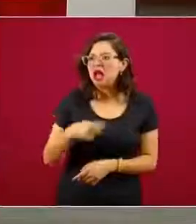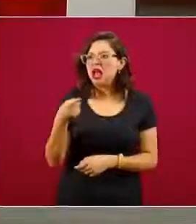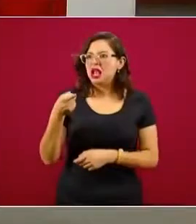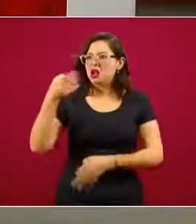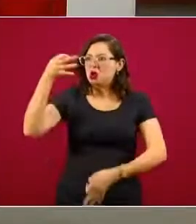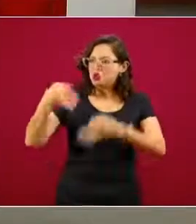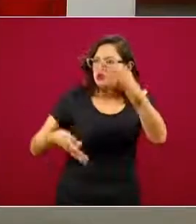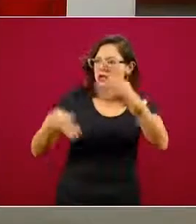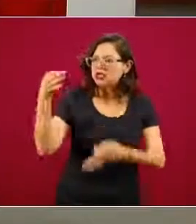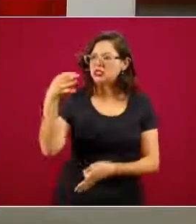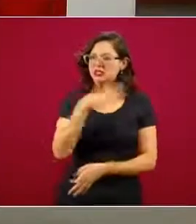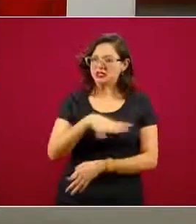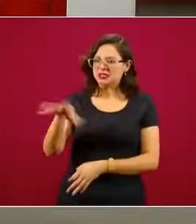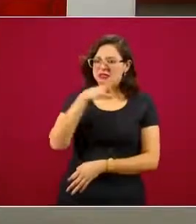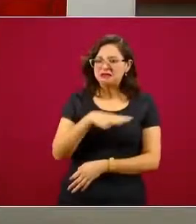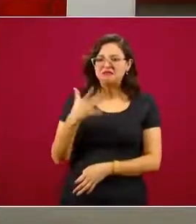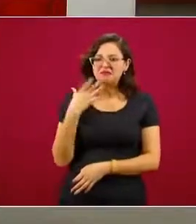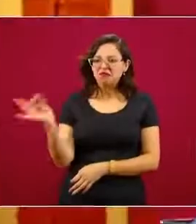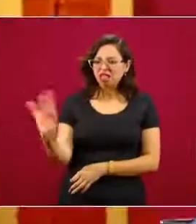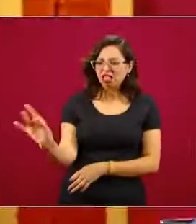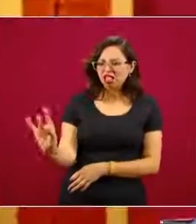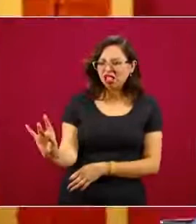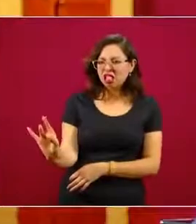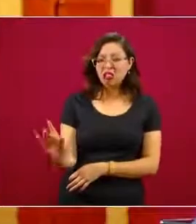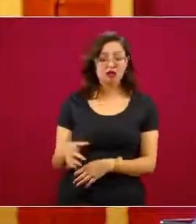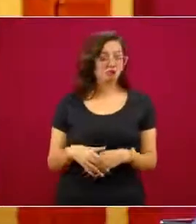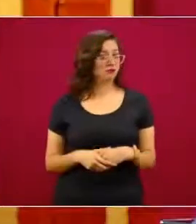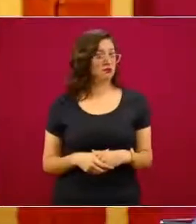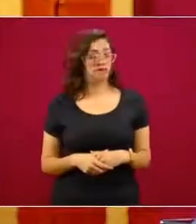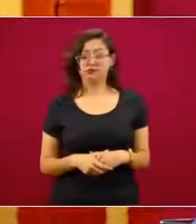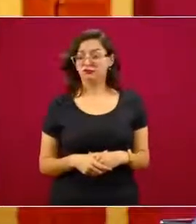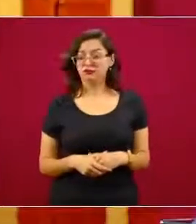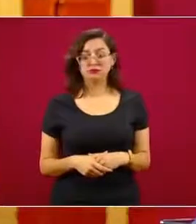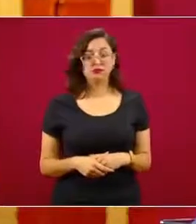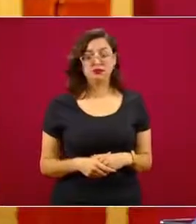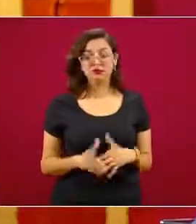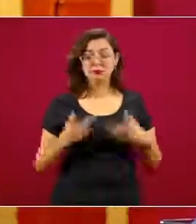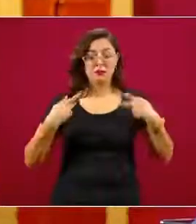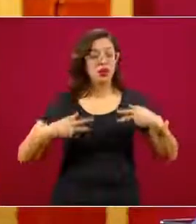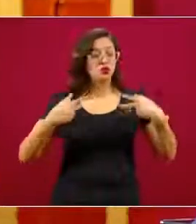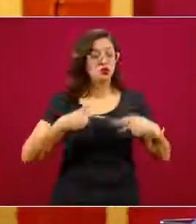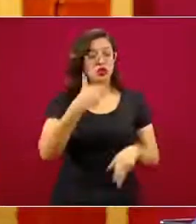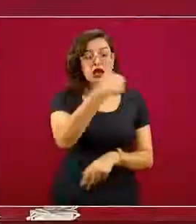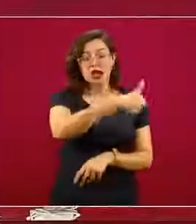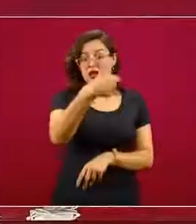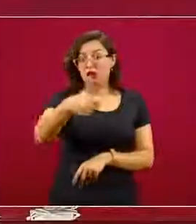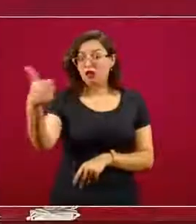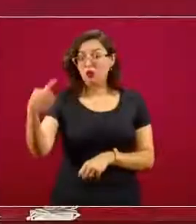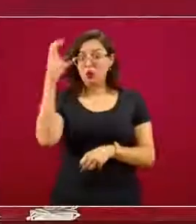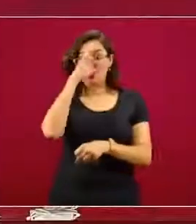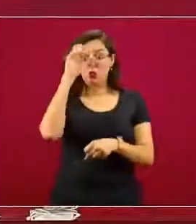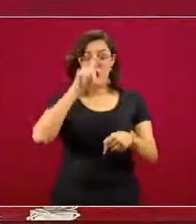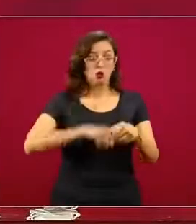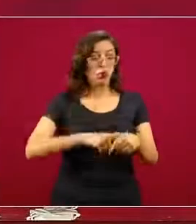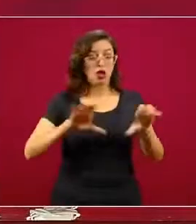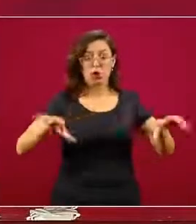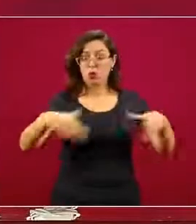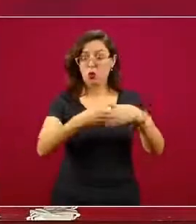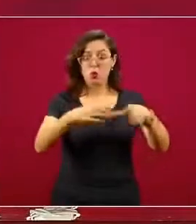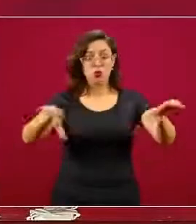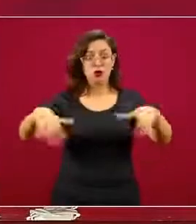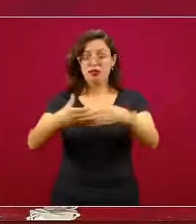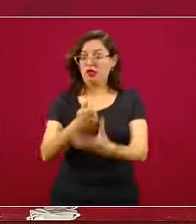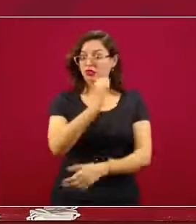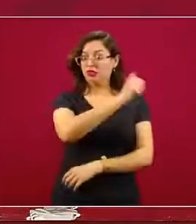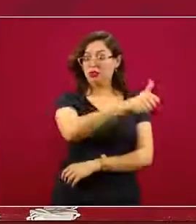o rechazarlo. Es lo que es y hay que respetar a cada quien, a cada persona y a cada cultura, a cada comunidad en